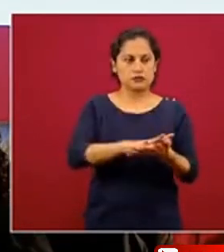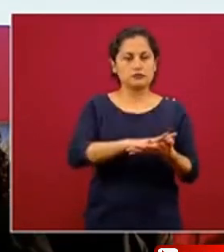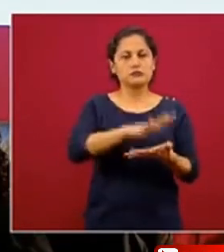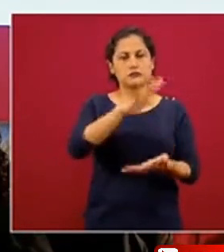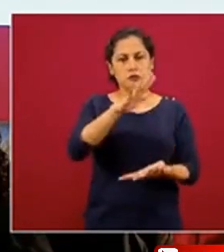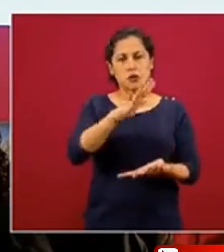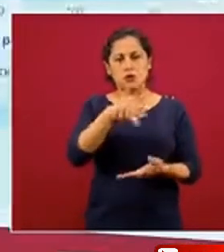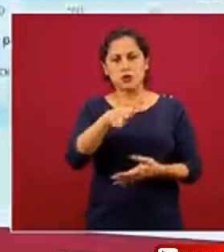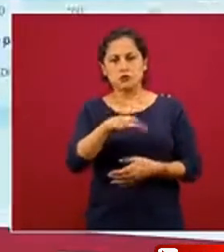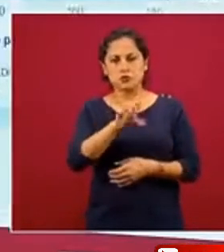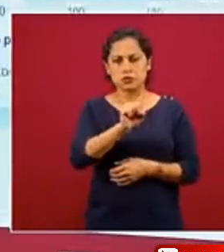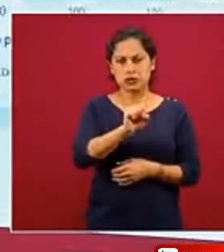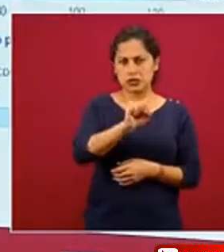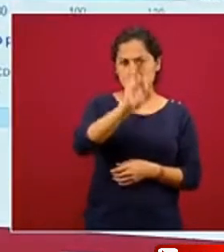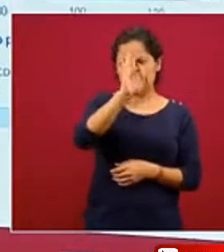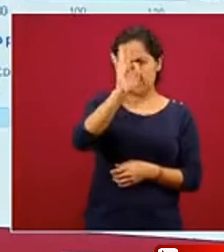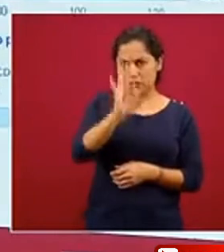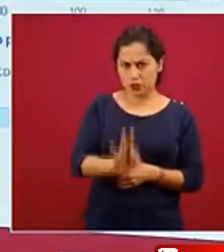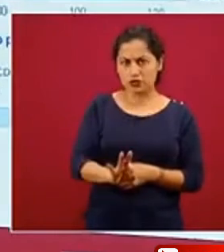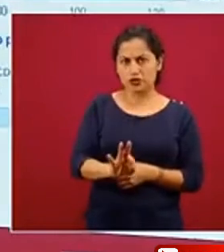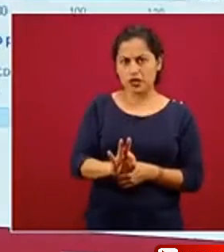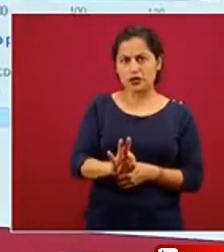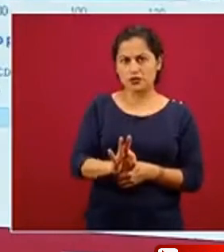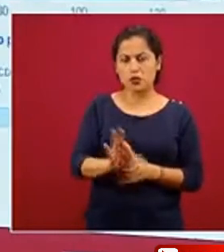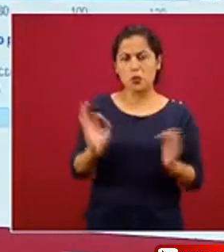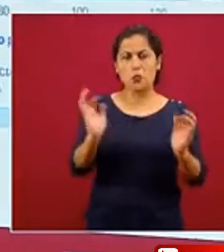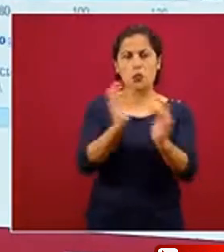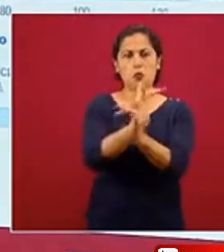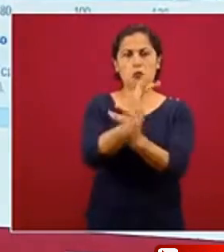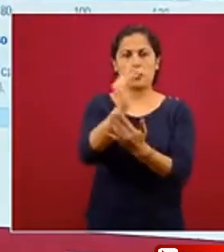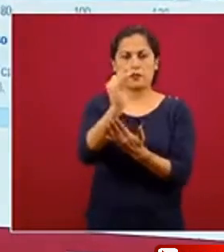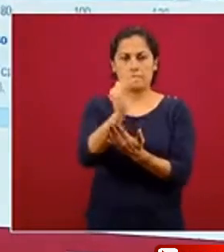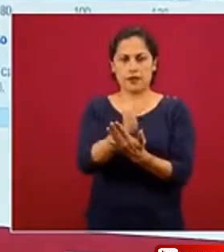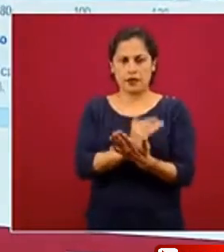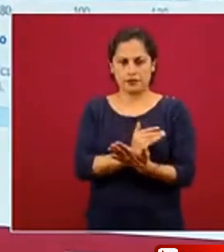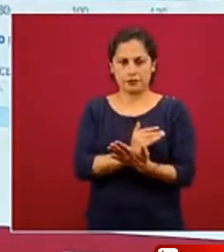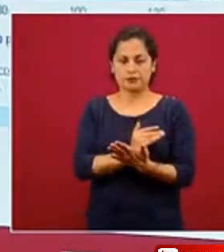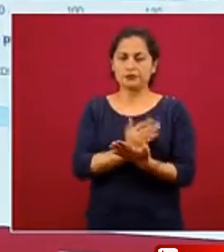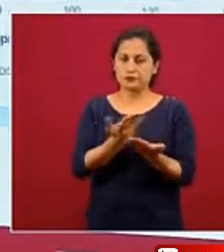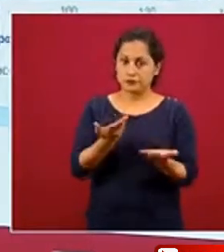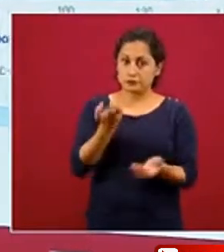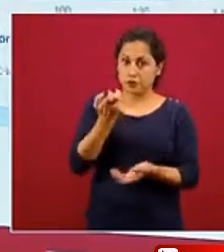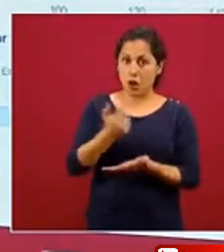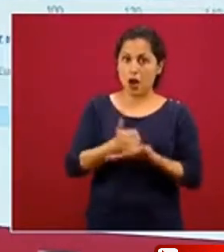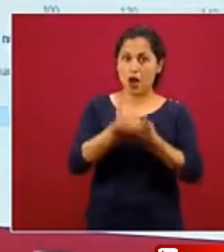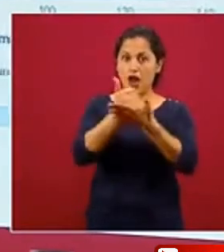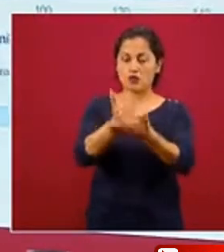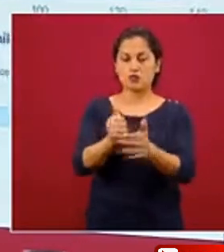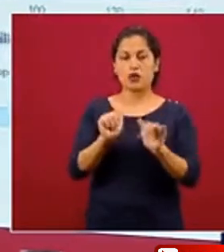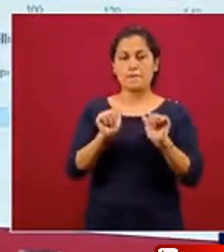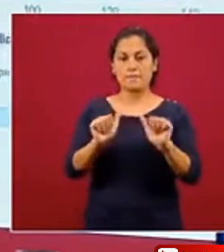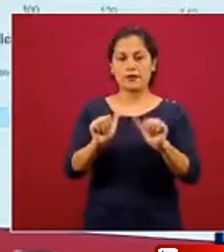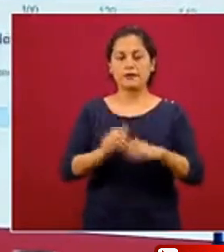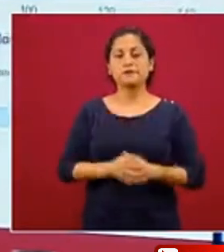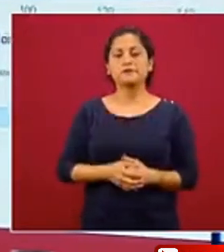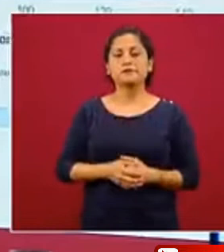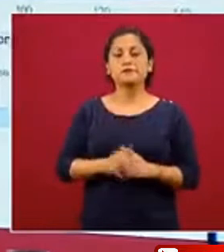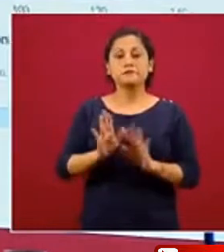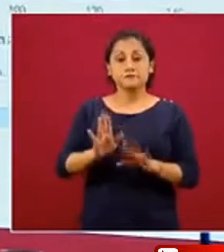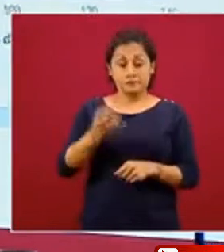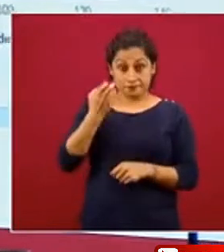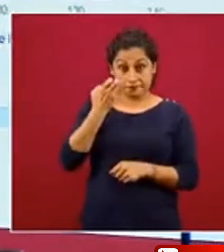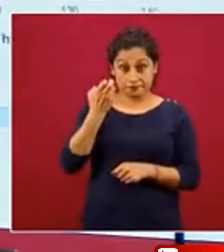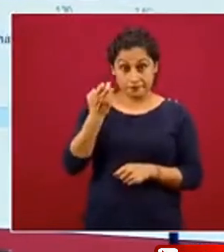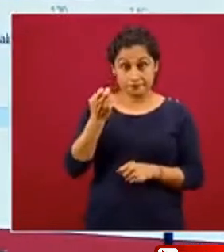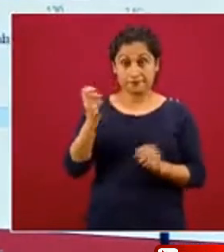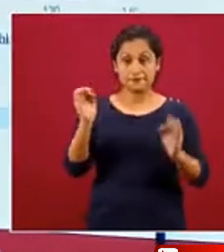promedio 60% de reducción de la movilidad. La curva además nos permite, y eso es algo de lo que vamos a estar hablando en tiempo